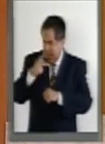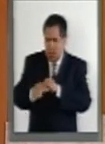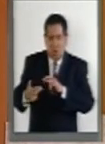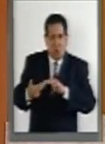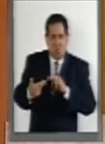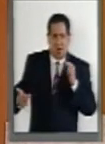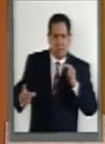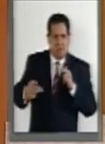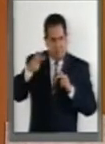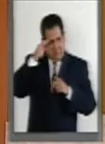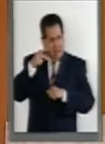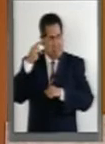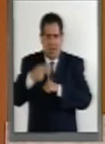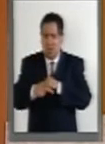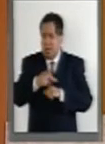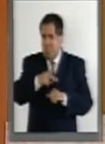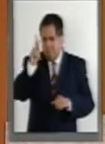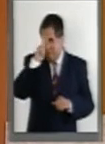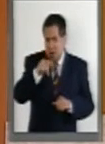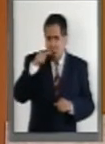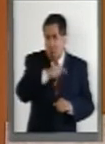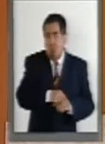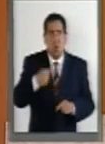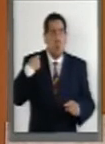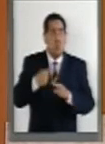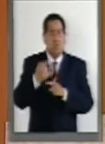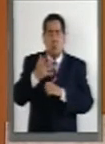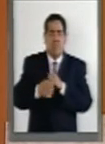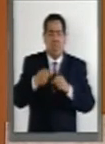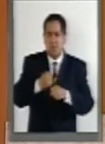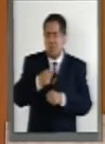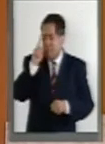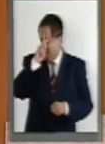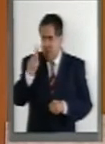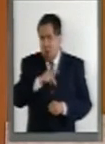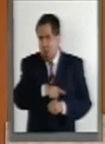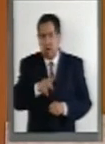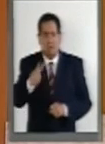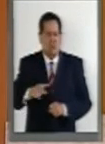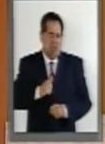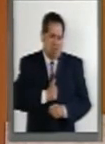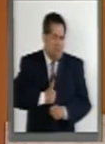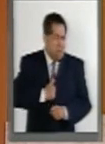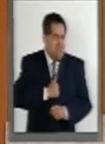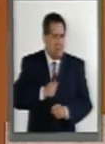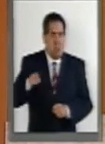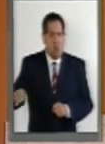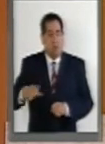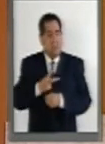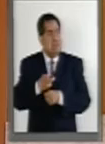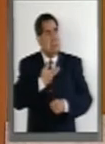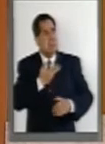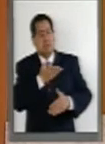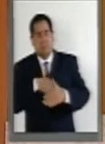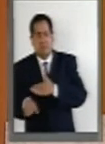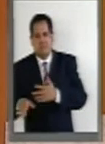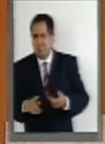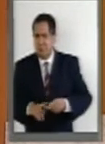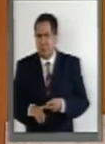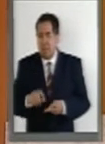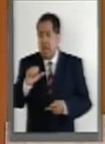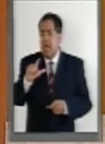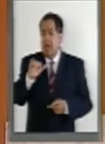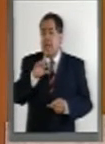relación México-Estados Unidos en los últimos 50 años. Lamento profundamente la invitación". Alejandro